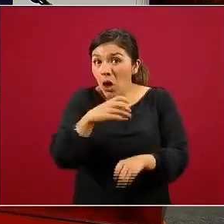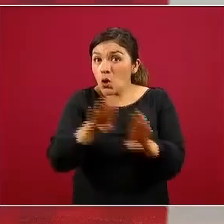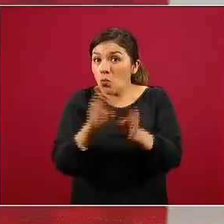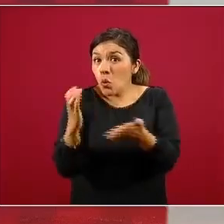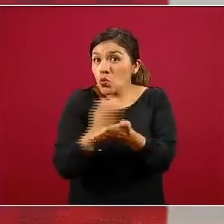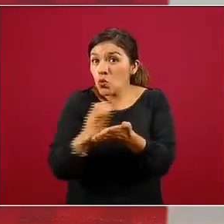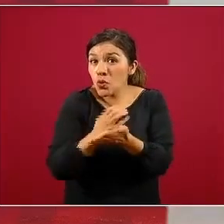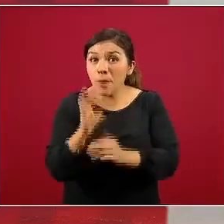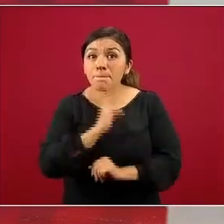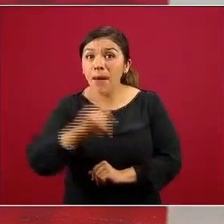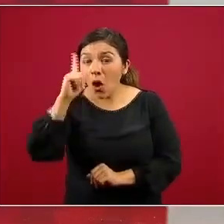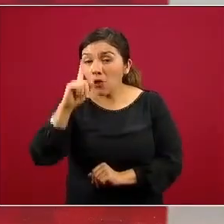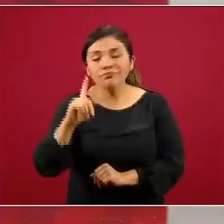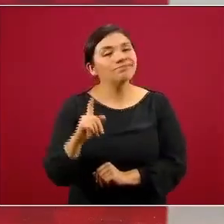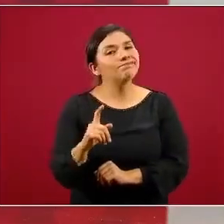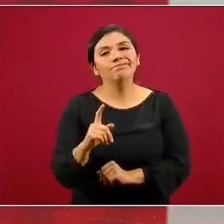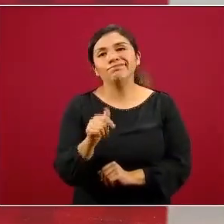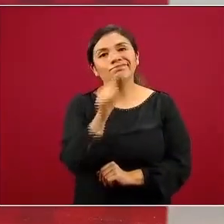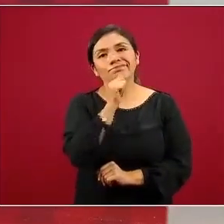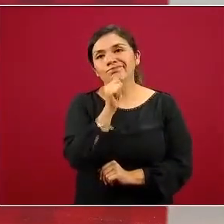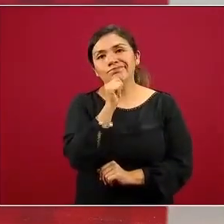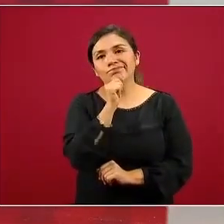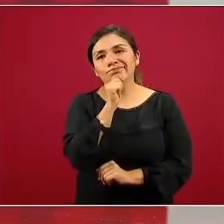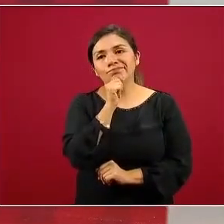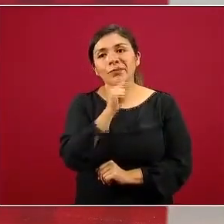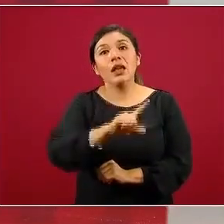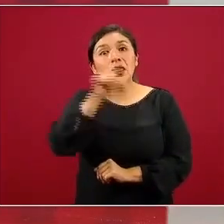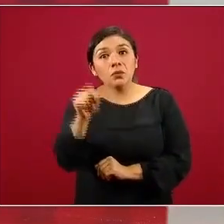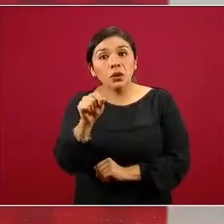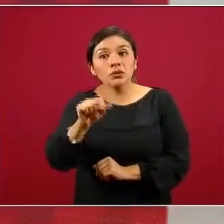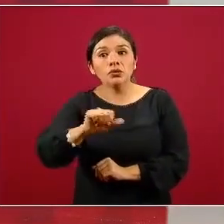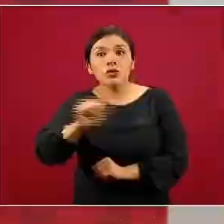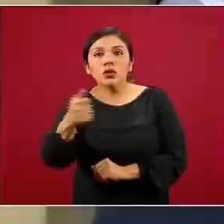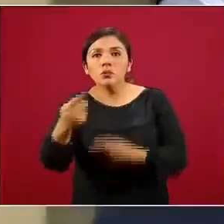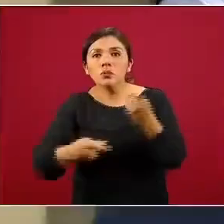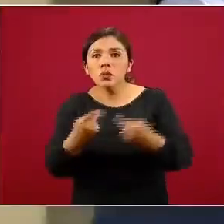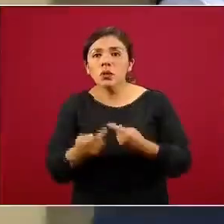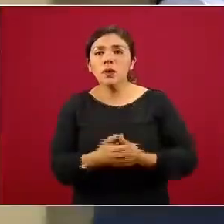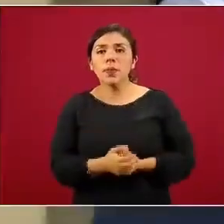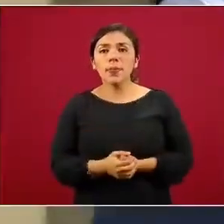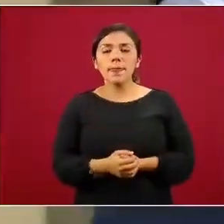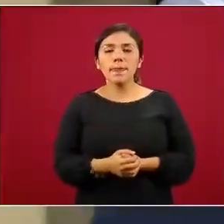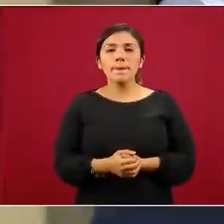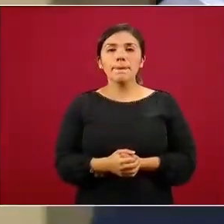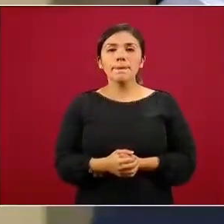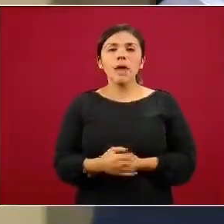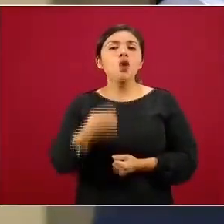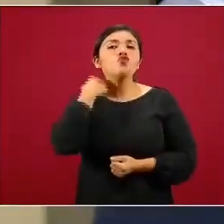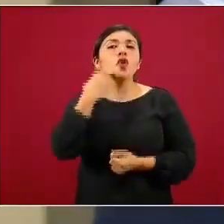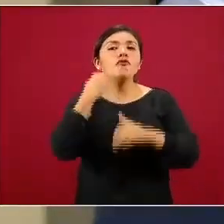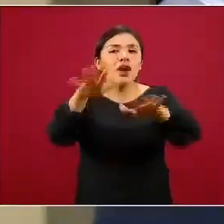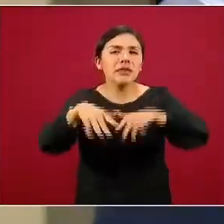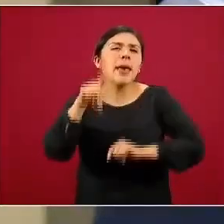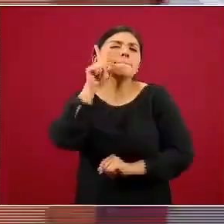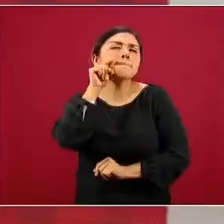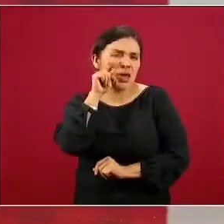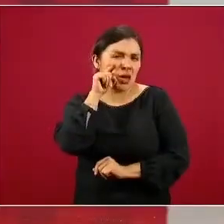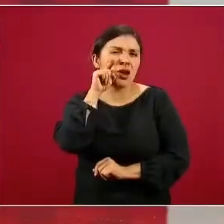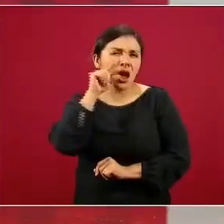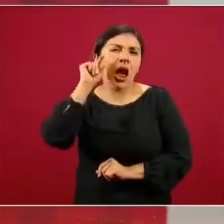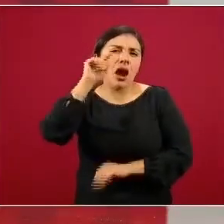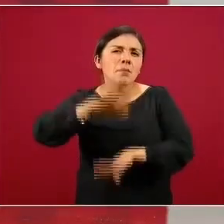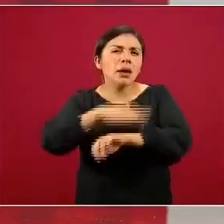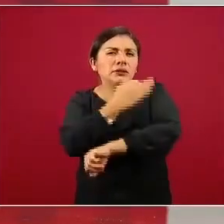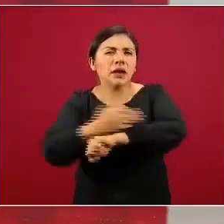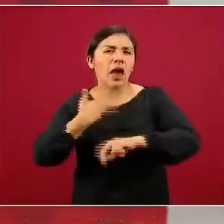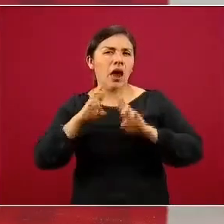como la opción terapéutica. Y luego las otras se las… La conferencia y las camas. Conferencia lo platicaremos mañana, al ratito tenemos